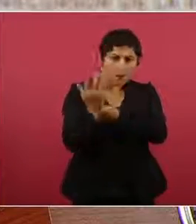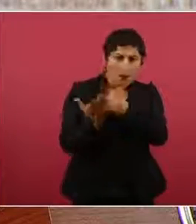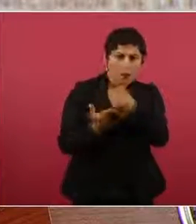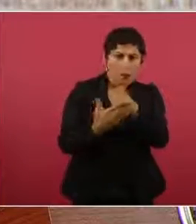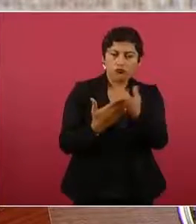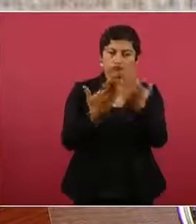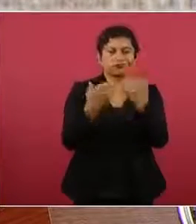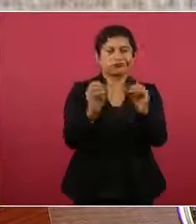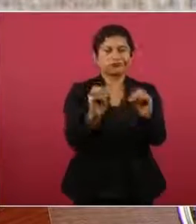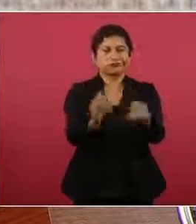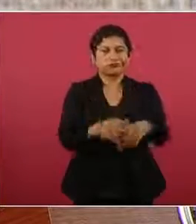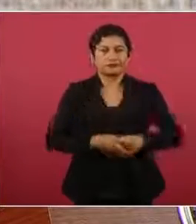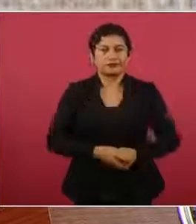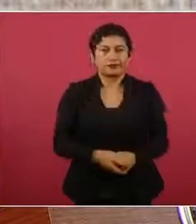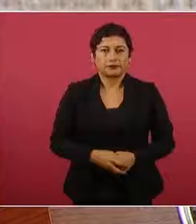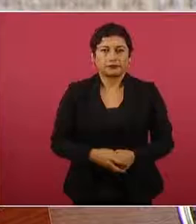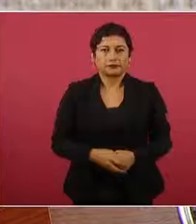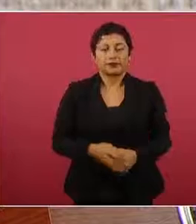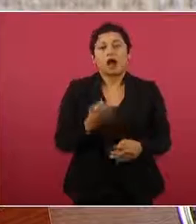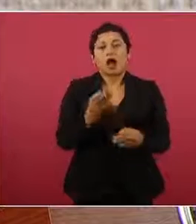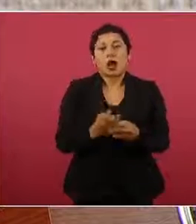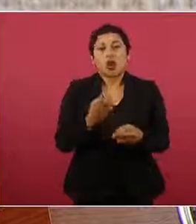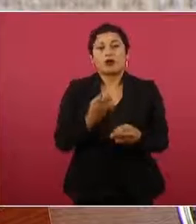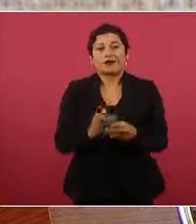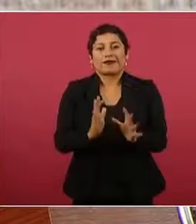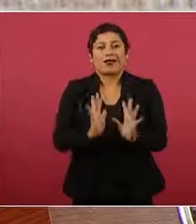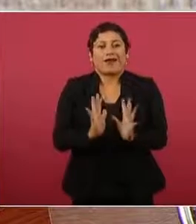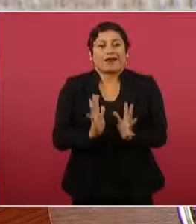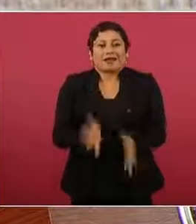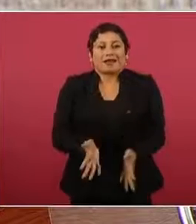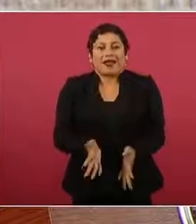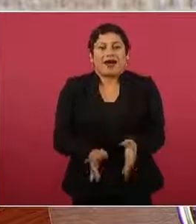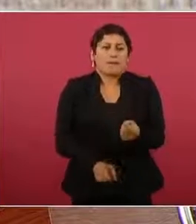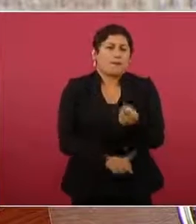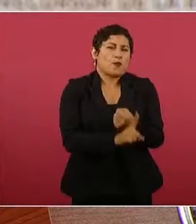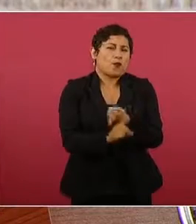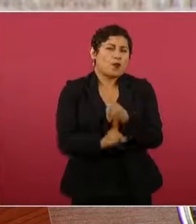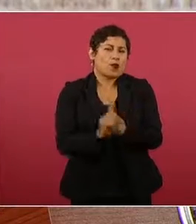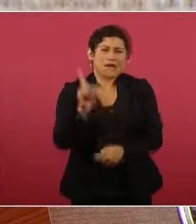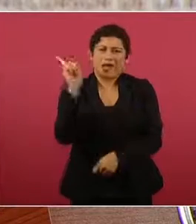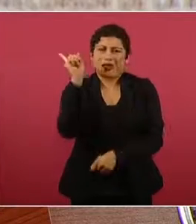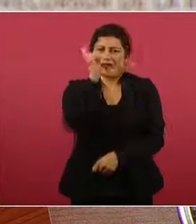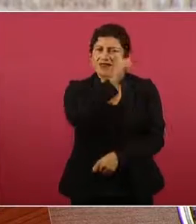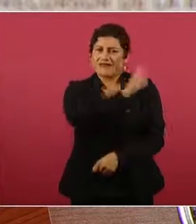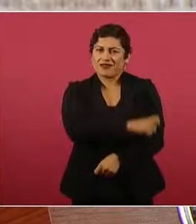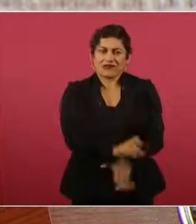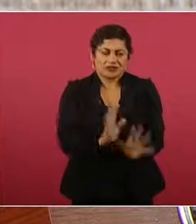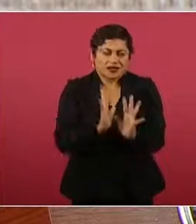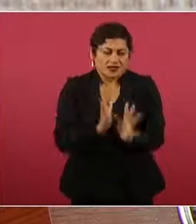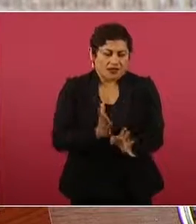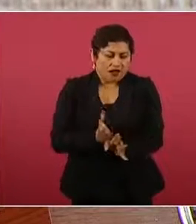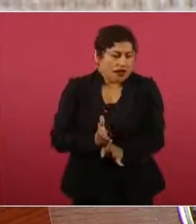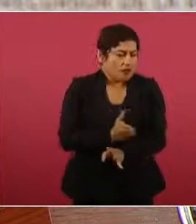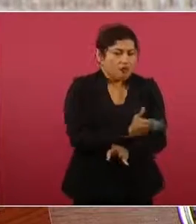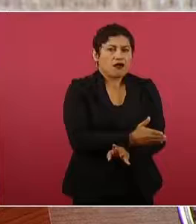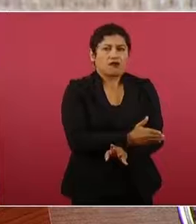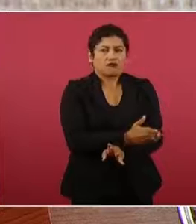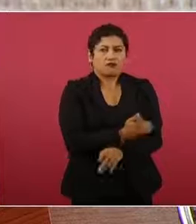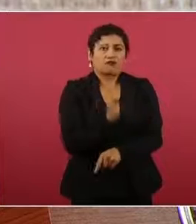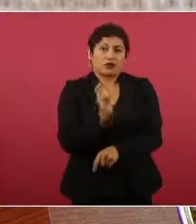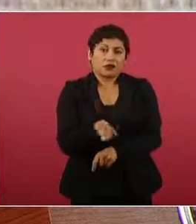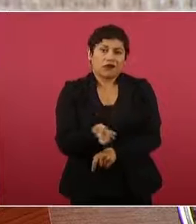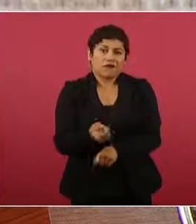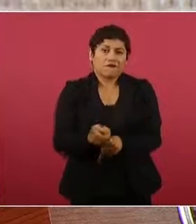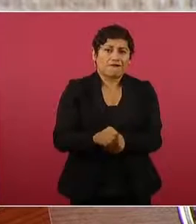Ya enfrentamos lo más difícil, lo más doloroso, el daño que causó